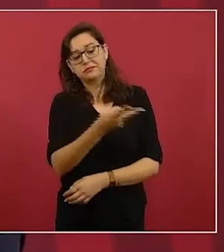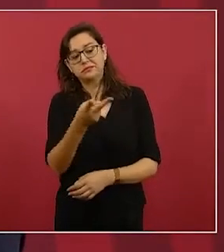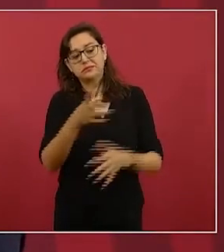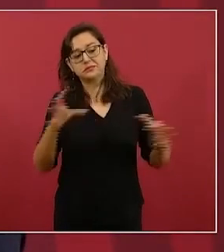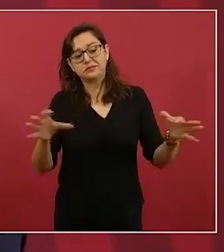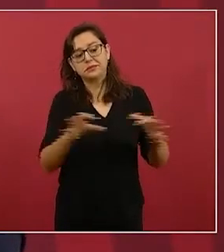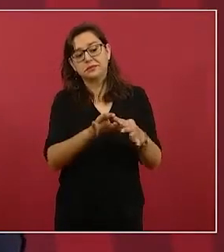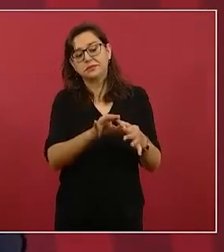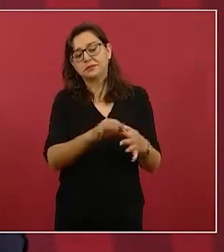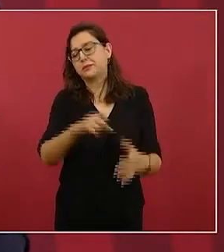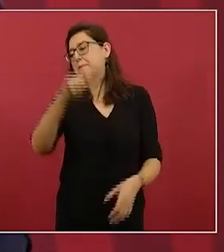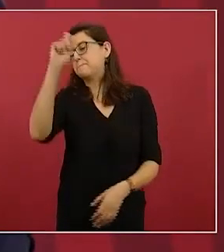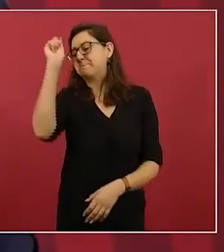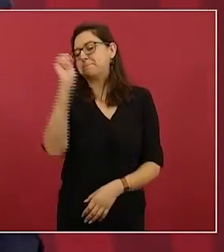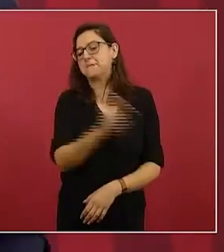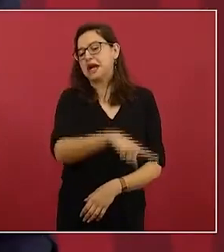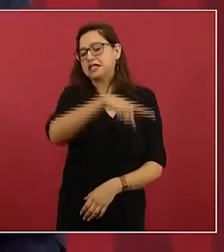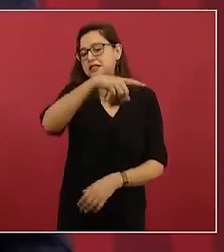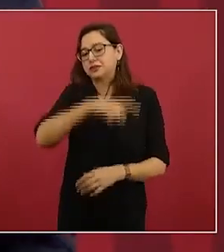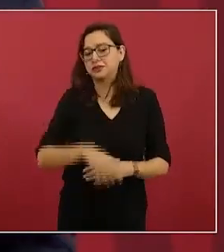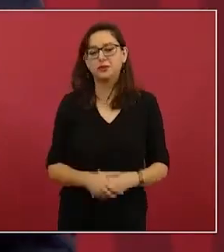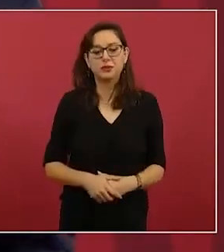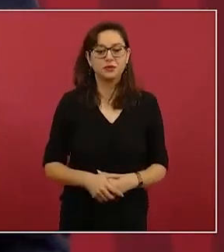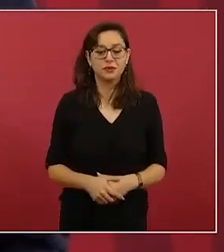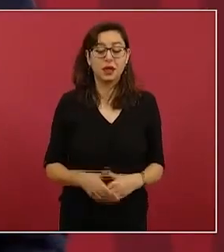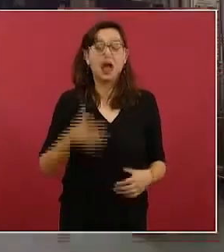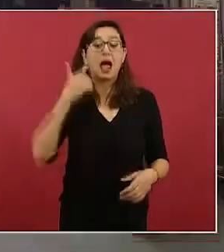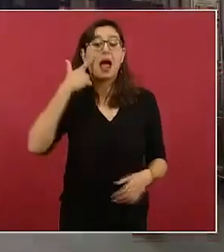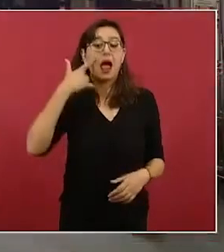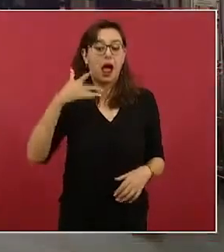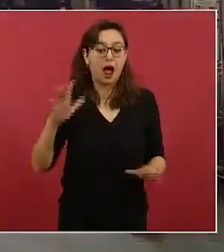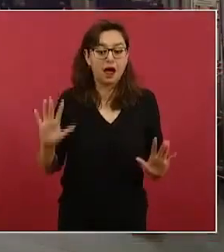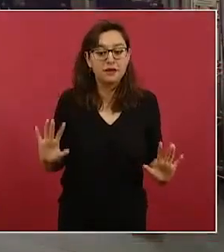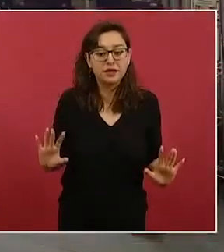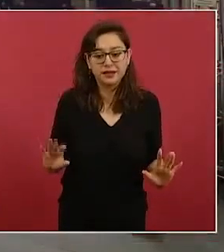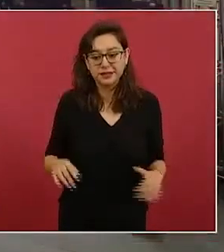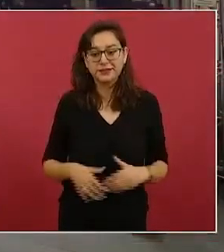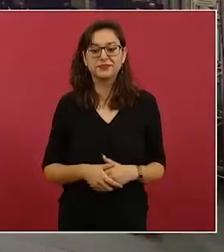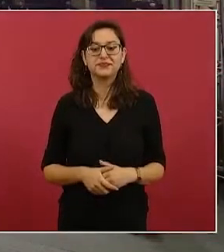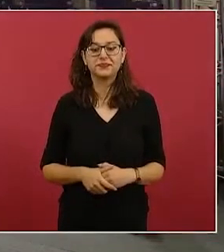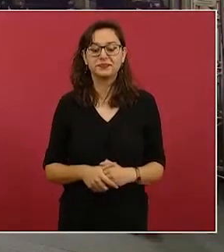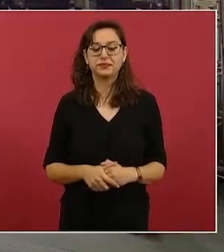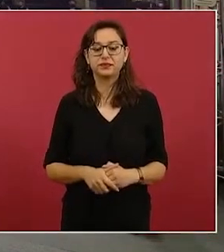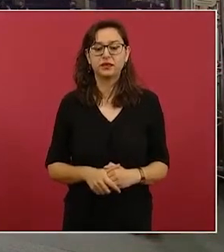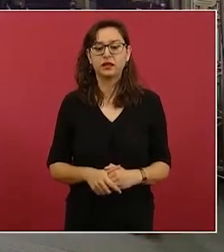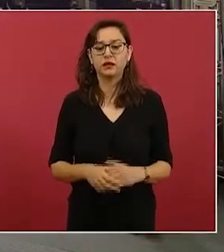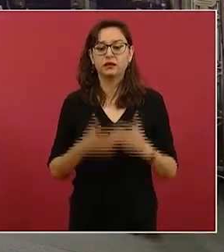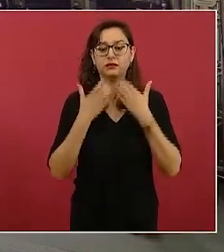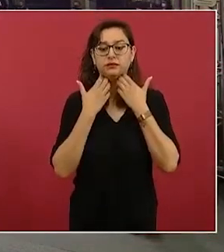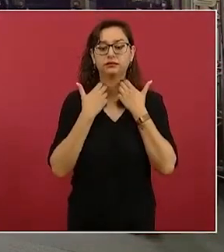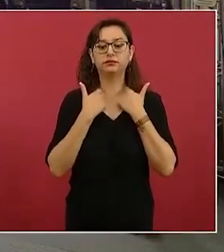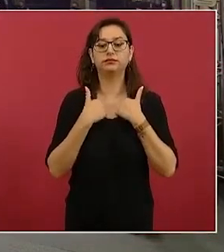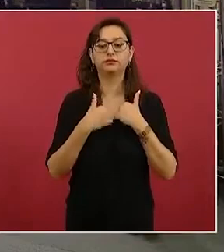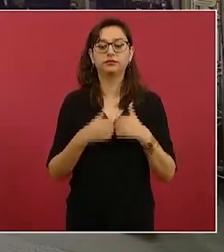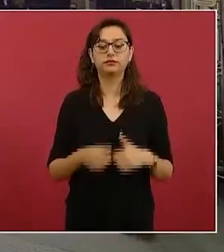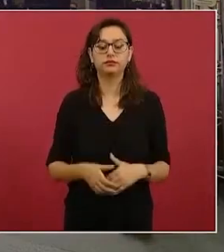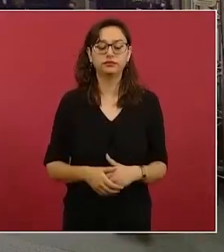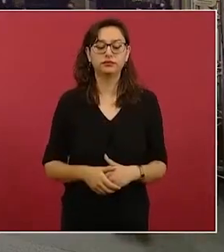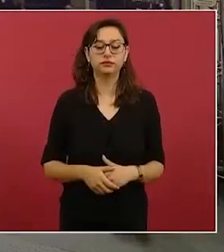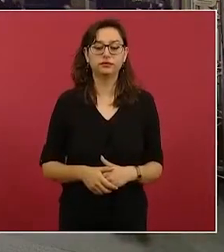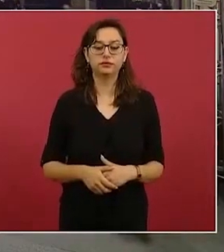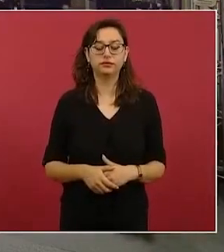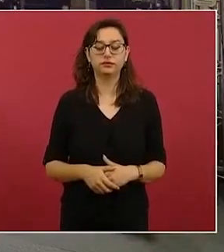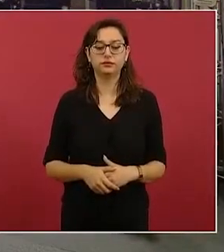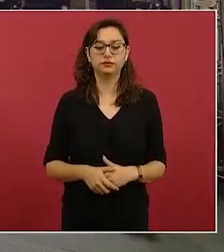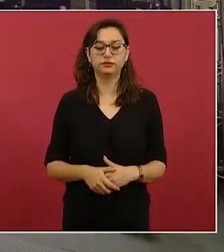Vamos a ver qué sucede. Presidente, ¿en qué pasa o cuál es la perspectiva